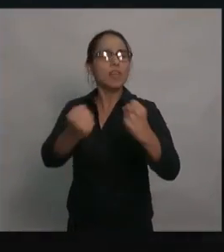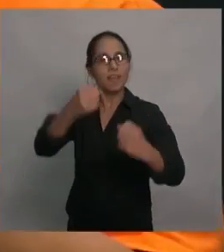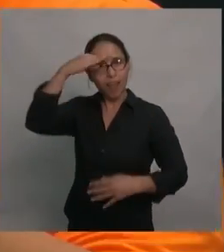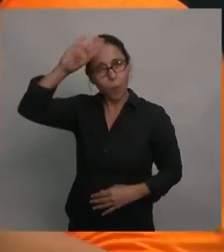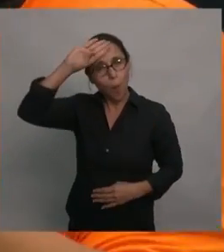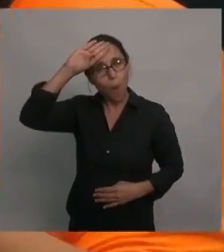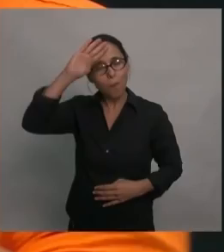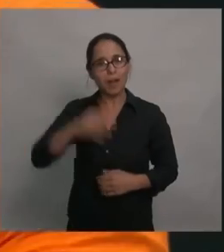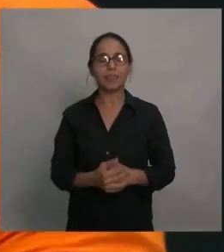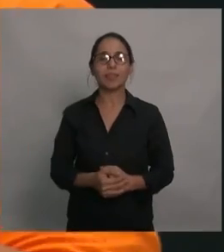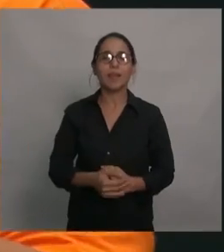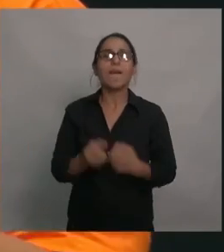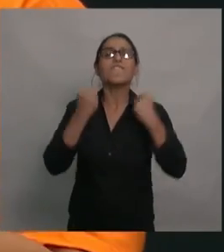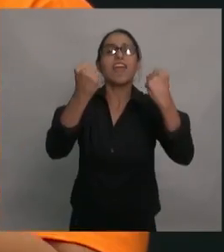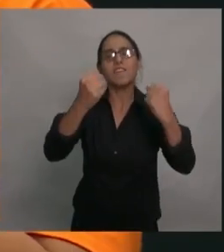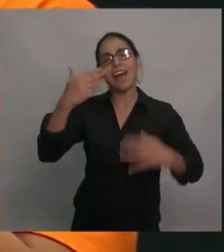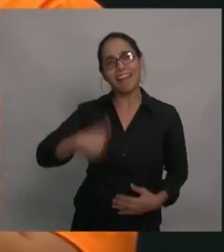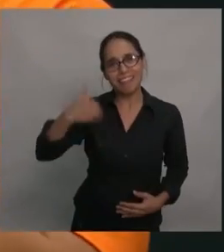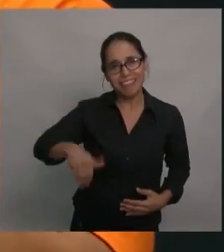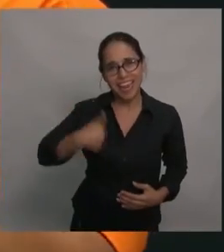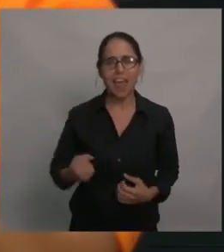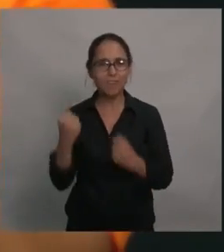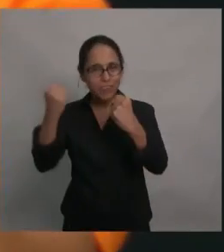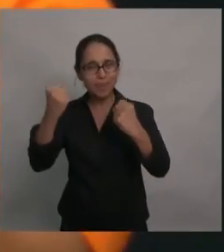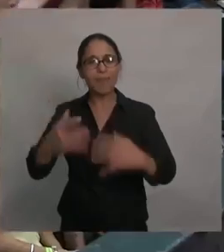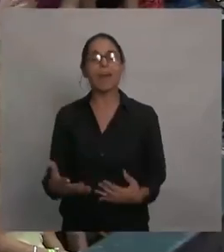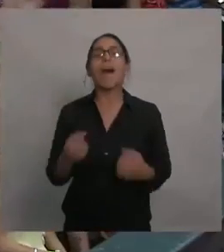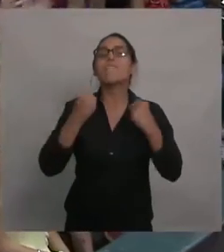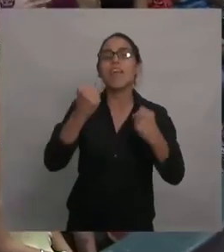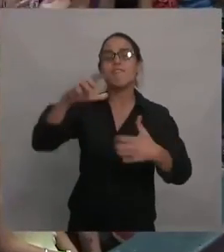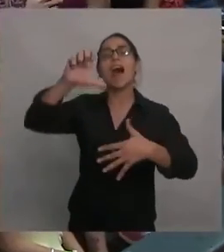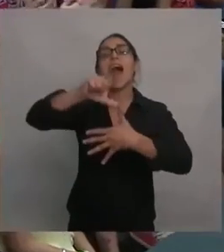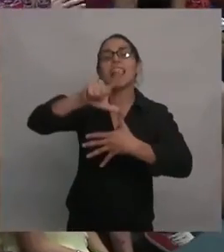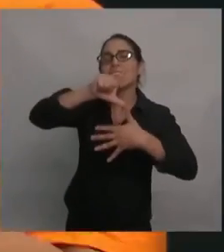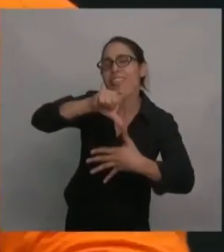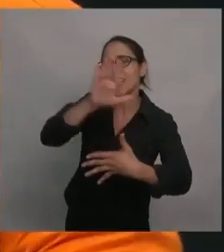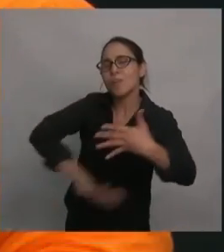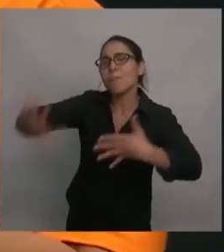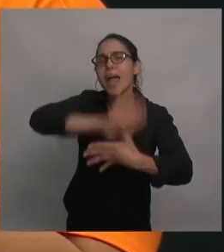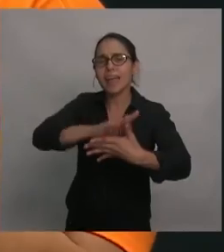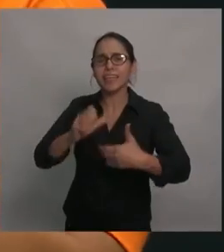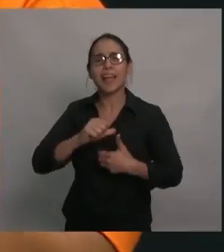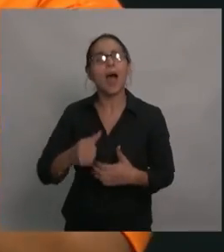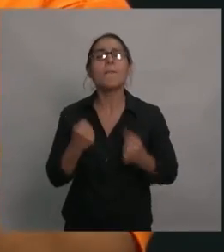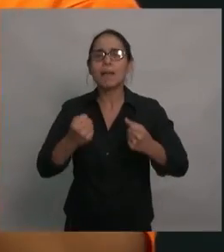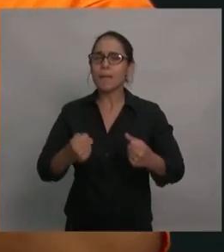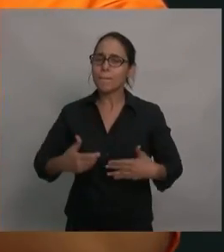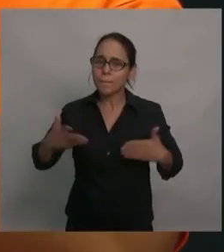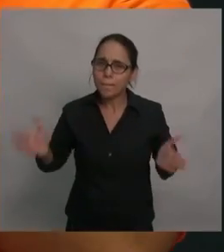¡Viva! ¡Viva Argentina! ¡Viva! ¡Viva Latinoamérica! ¡Viva! ¡Adelante,